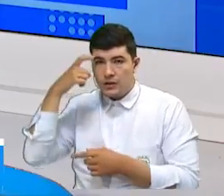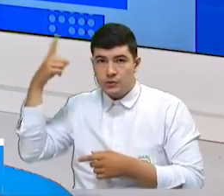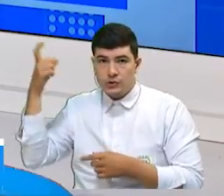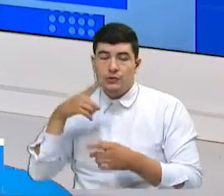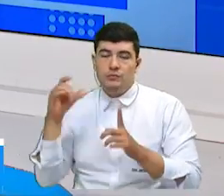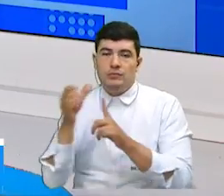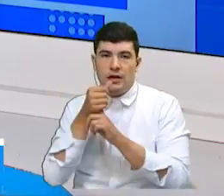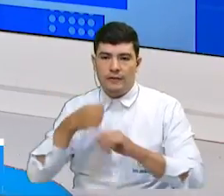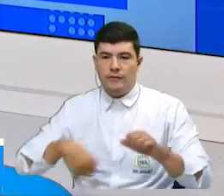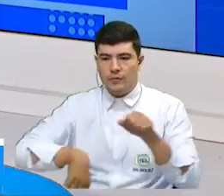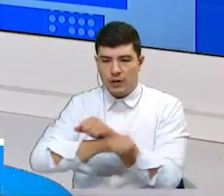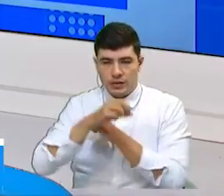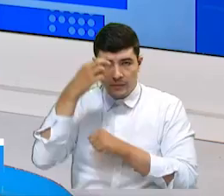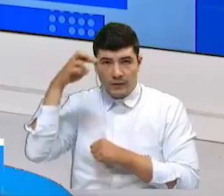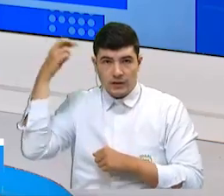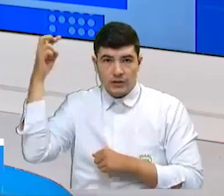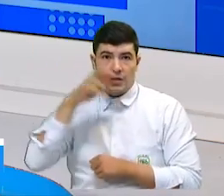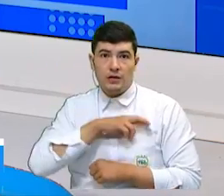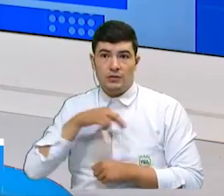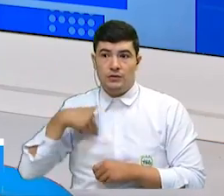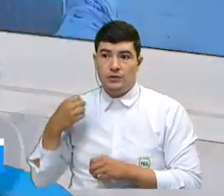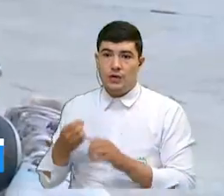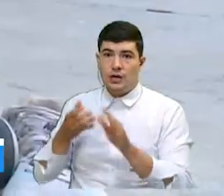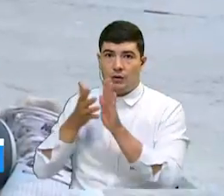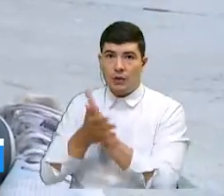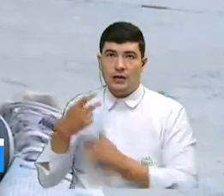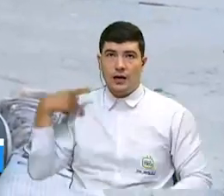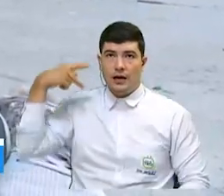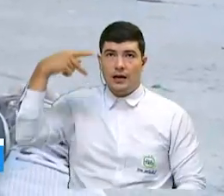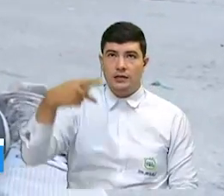futbolista profesional. Aquí le contamos su historia.